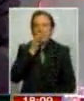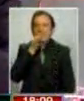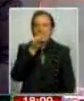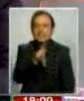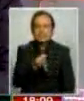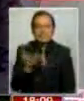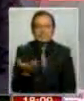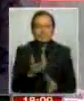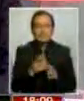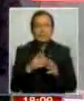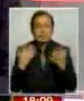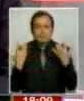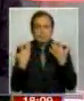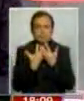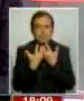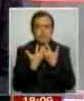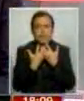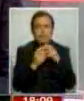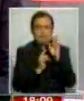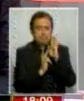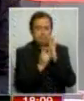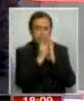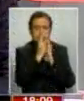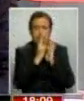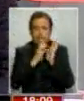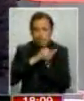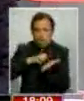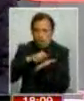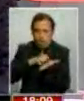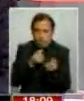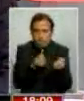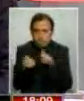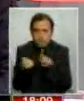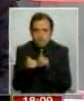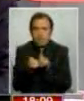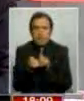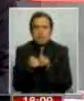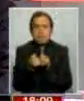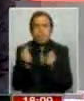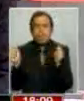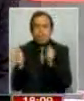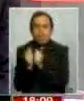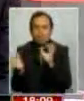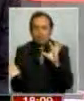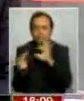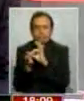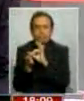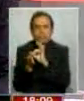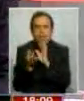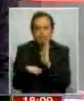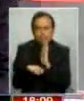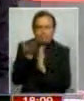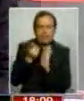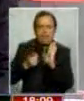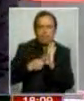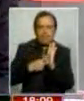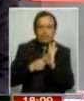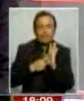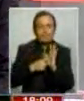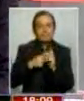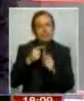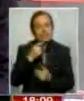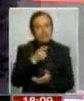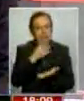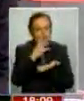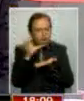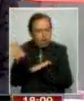que es absolutamente compatible con mantener el crecimiento económico de aumentar la carga tributaria. Y lo que han hecho los países, lo que han hecho los países desarrollados en